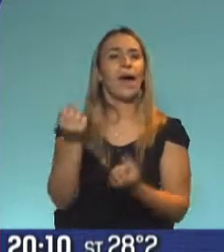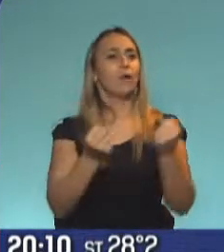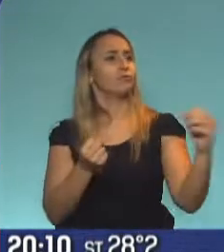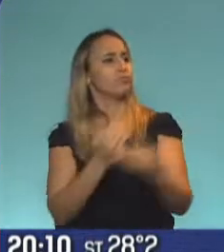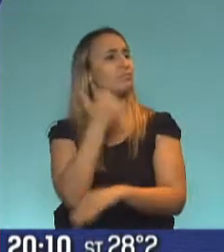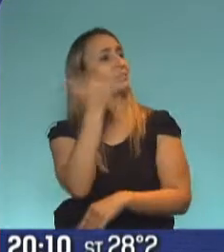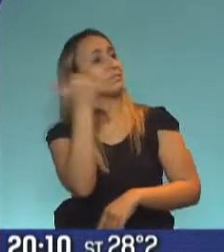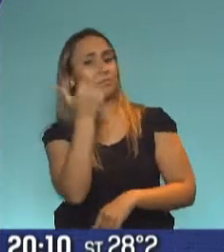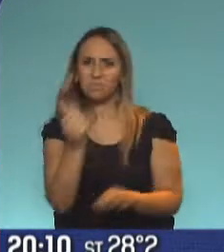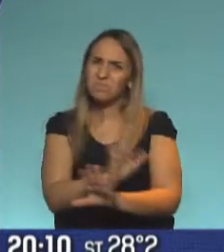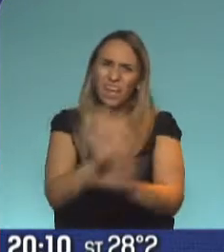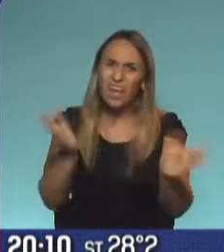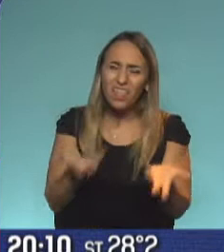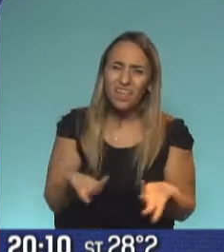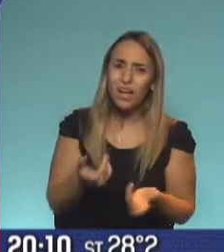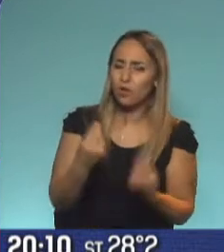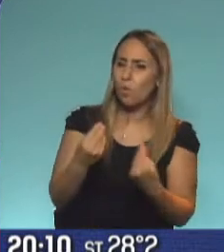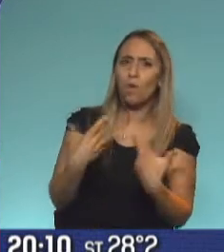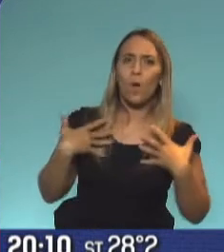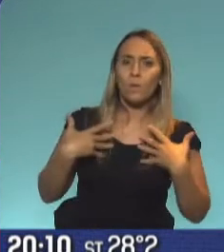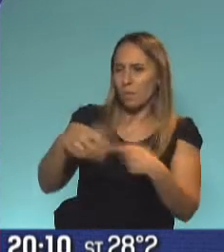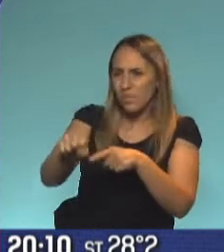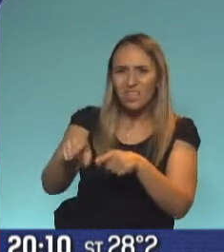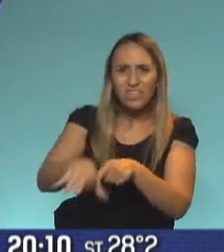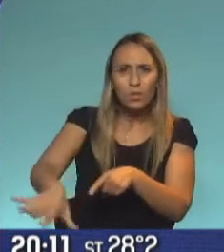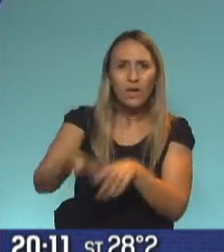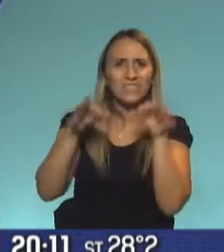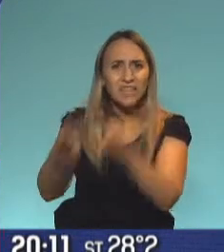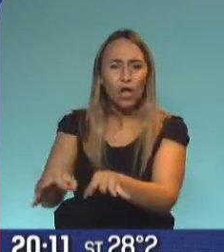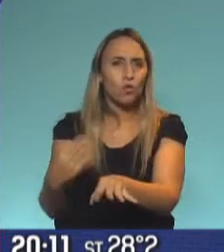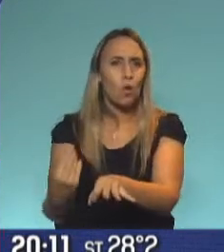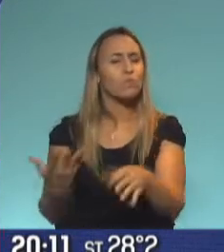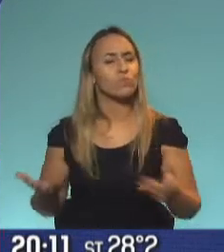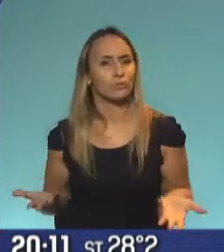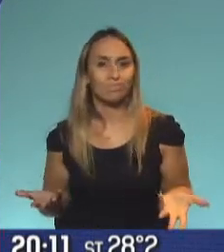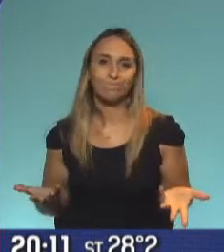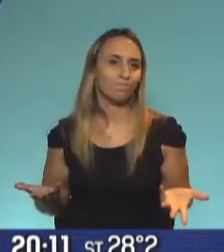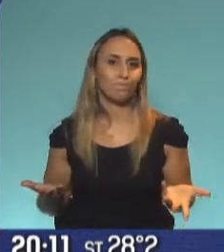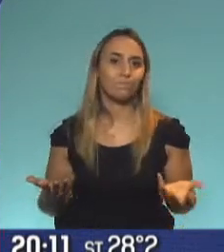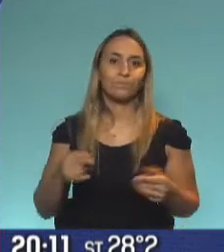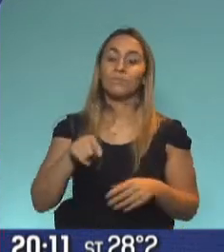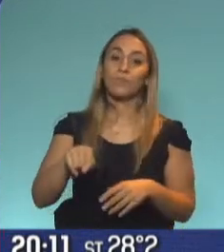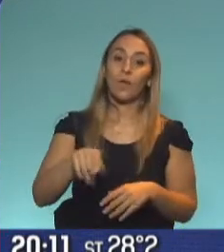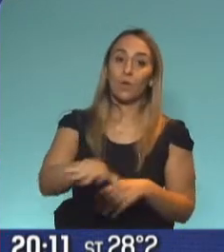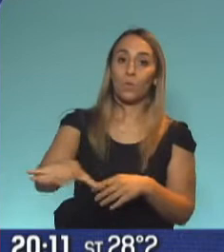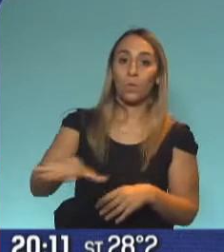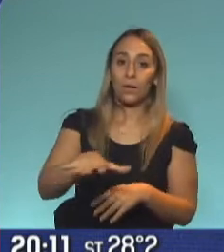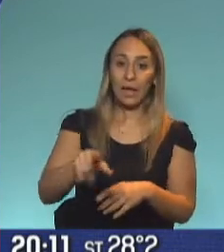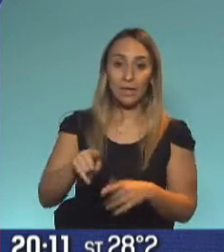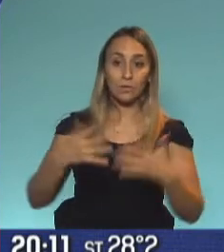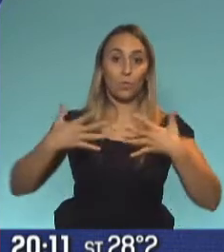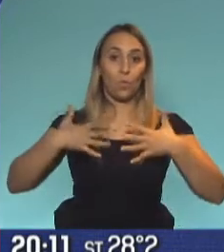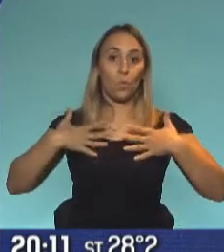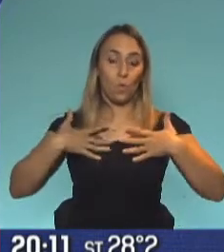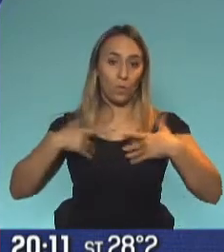para llegar a ningún lugar, por ese descampado, por ese cangrejal en el que finalmente fueron encontrados los restos de